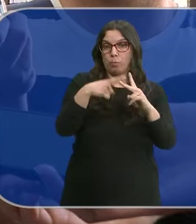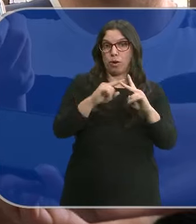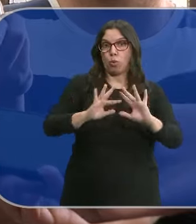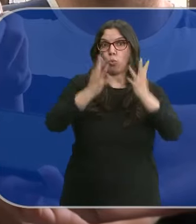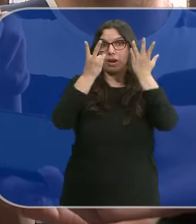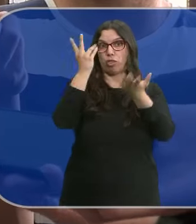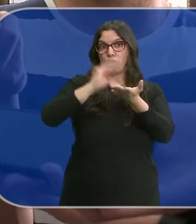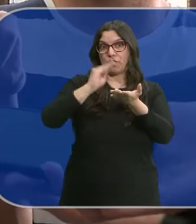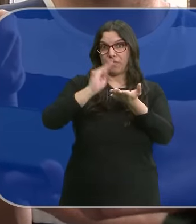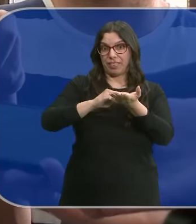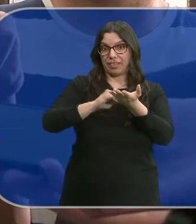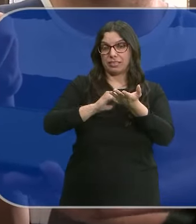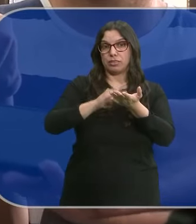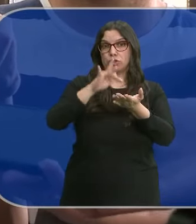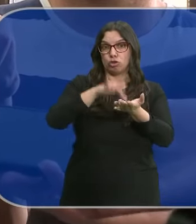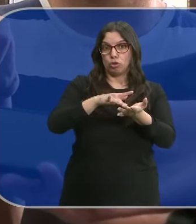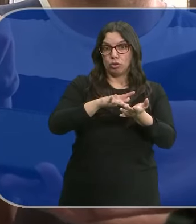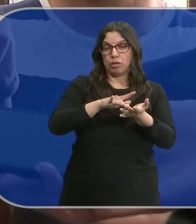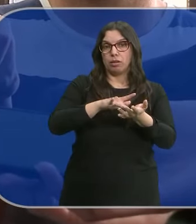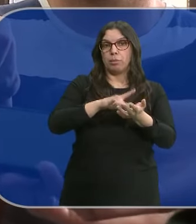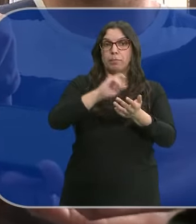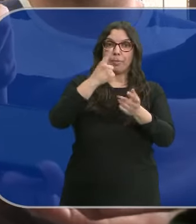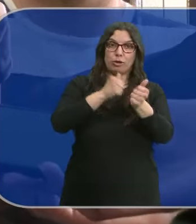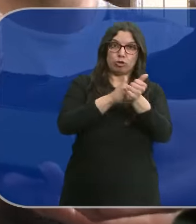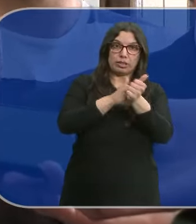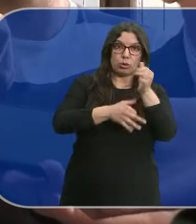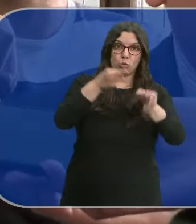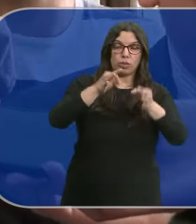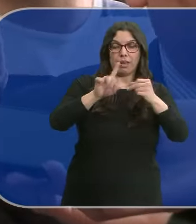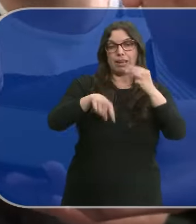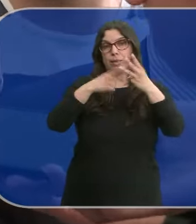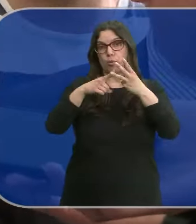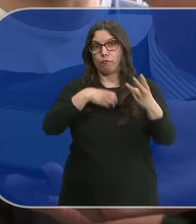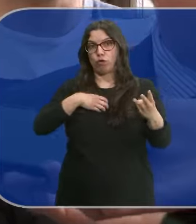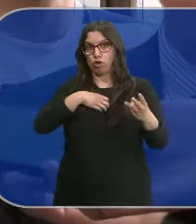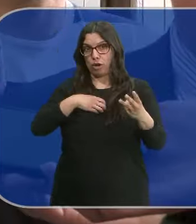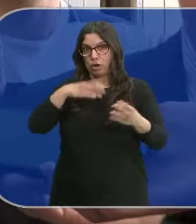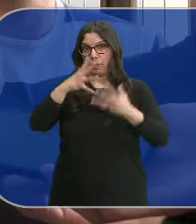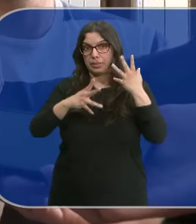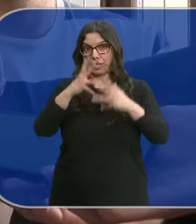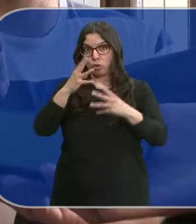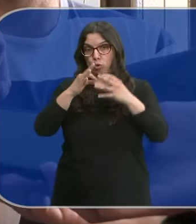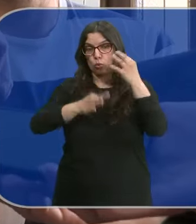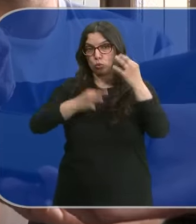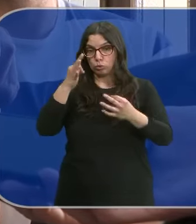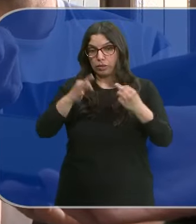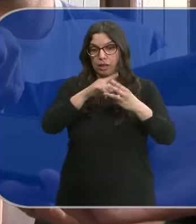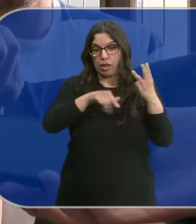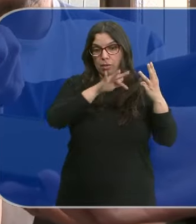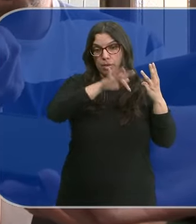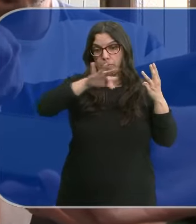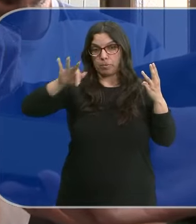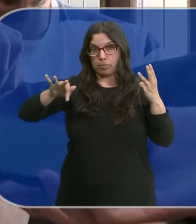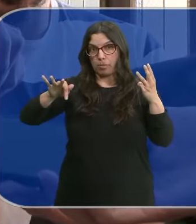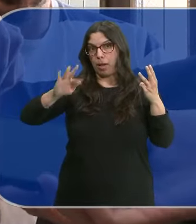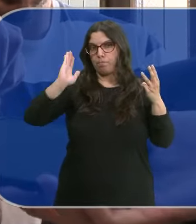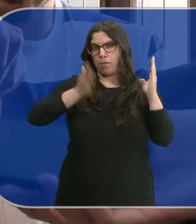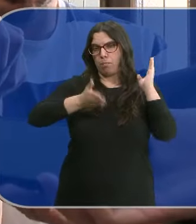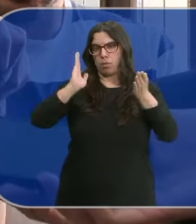huelgas padecidas con posterioridad, la de secretarios judiciales y la de funcionarios de la Administración de Justicia, han